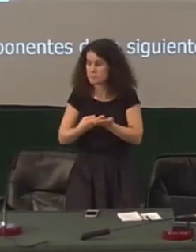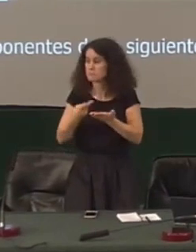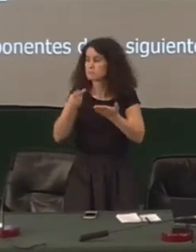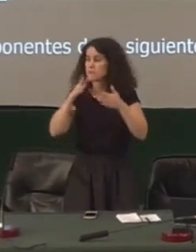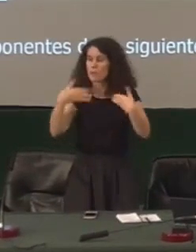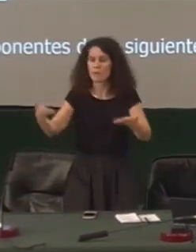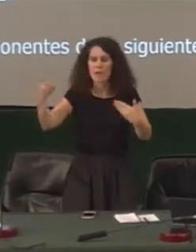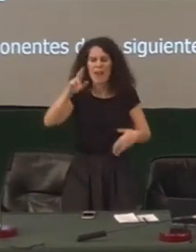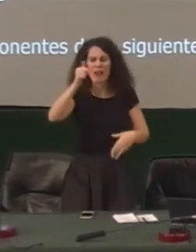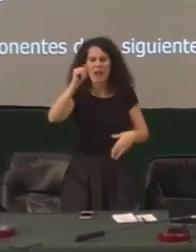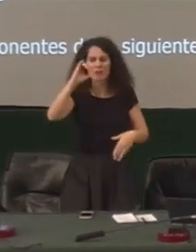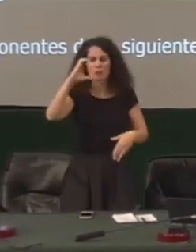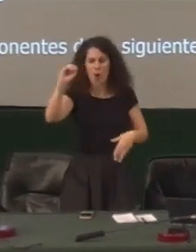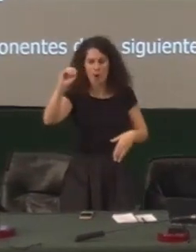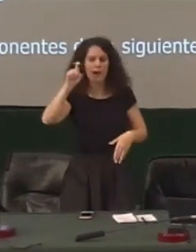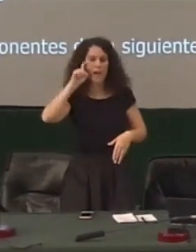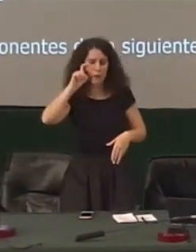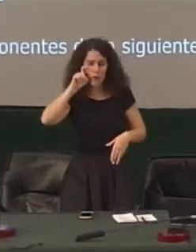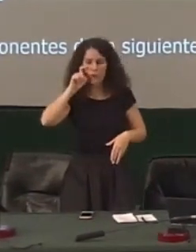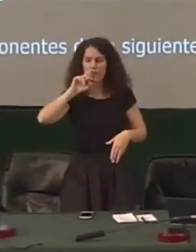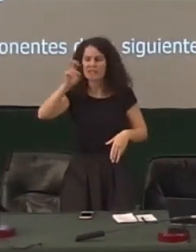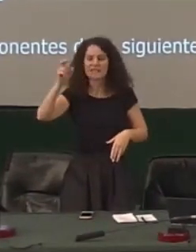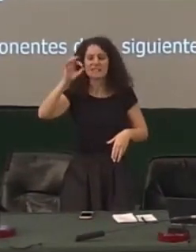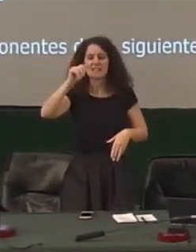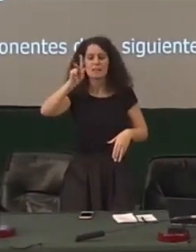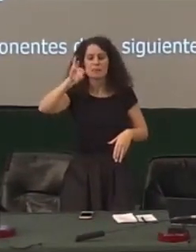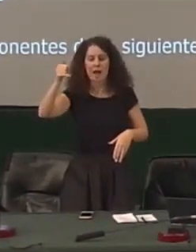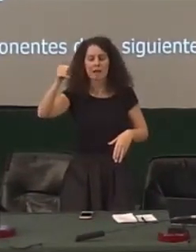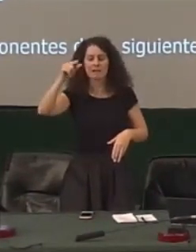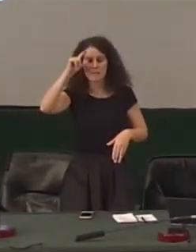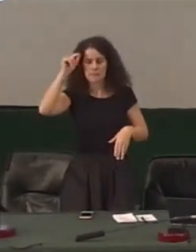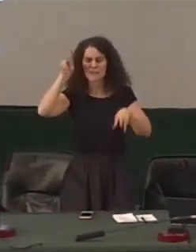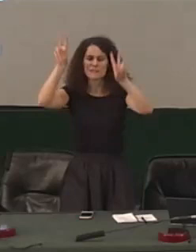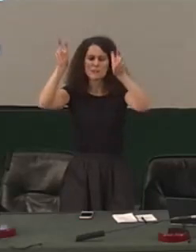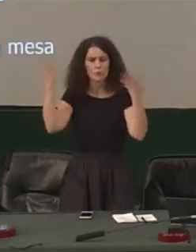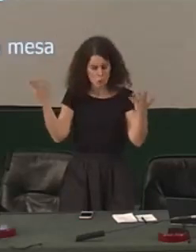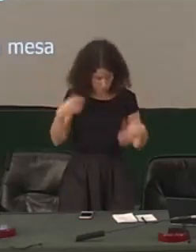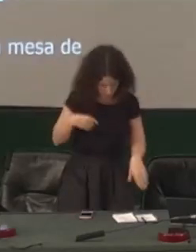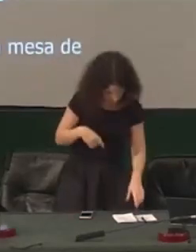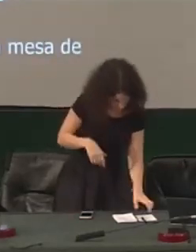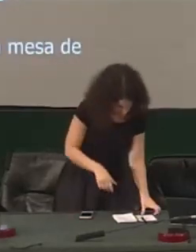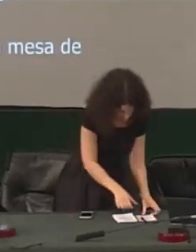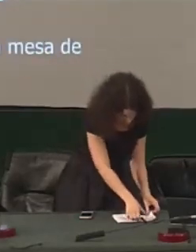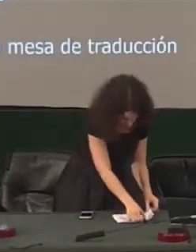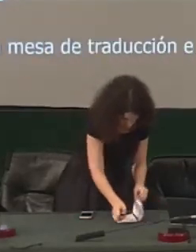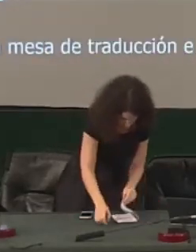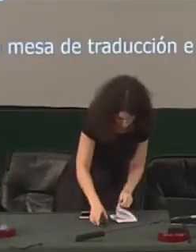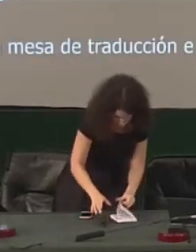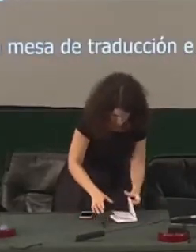Ahora vamos a la mesa de traducción e interpretación. La primera ponencia es de Raiko González.